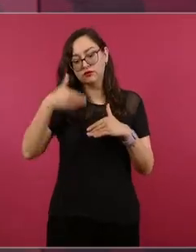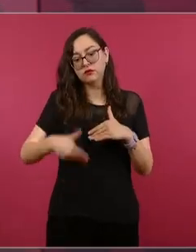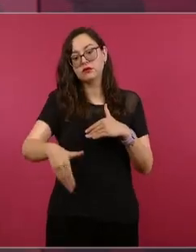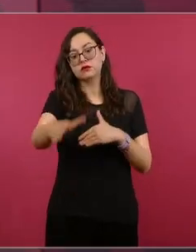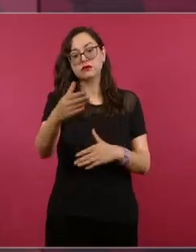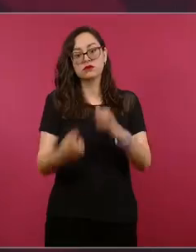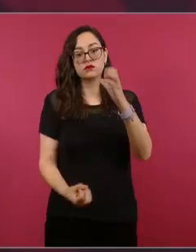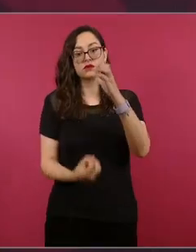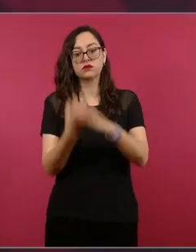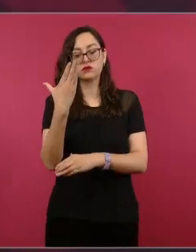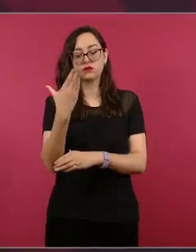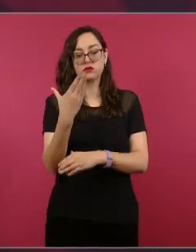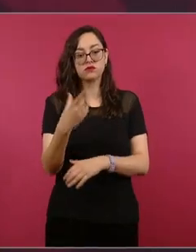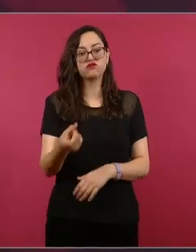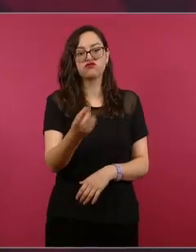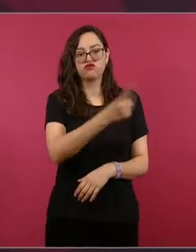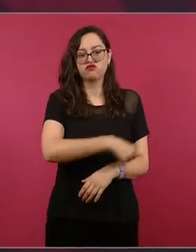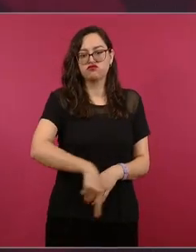tirar lodo,